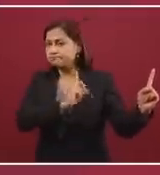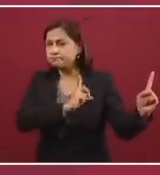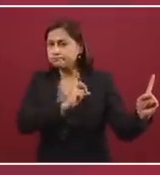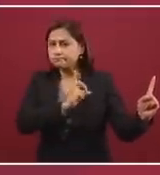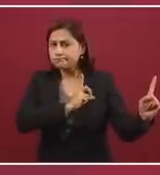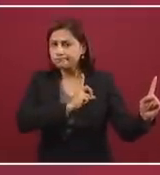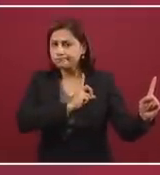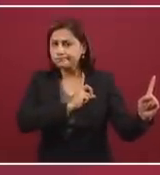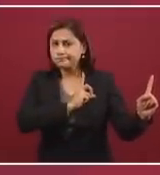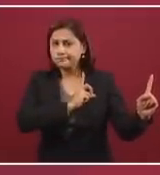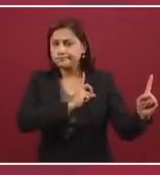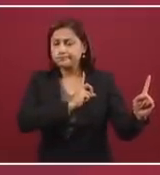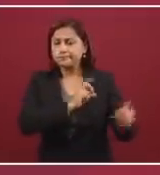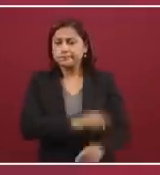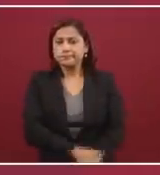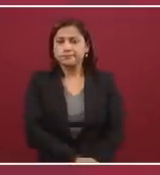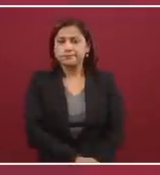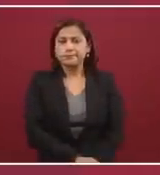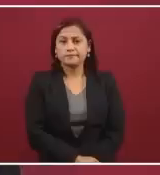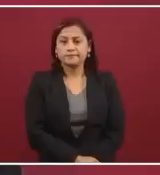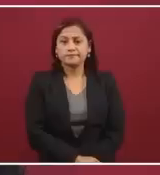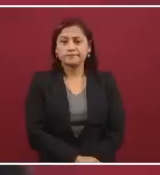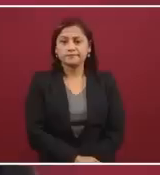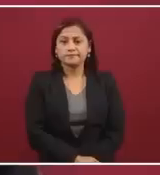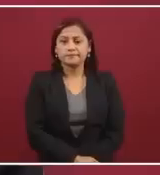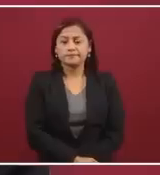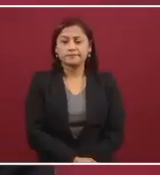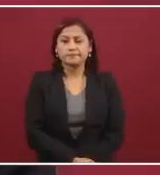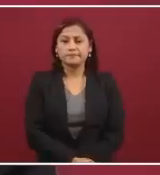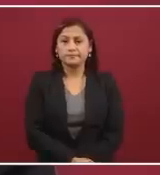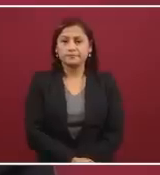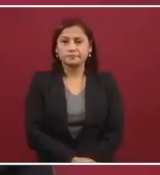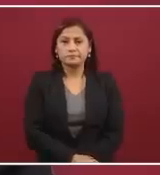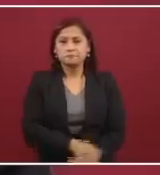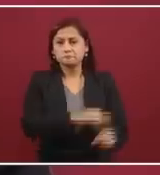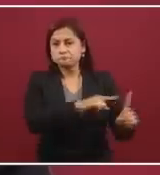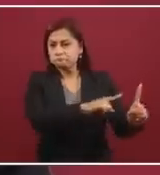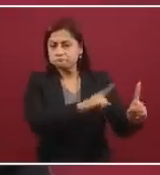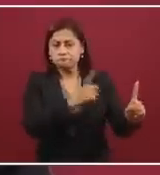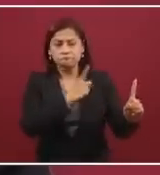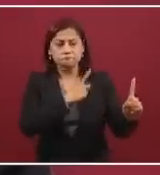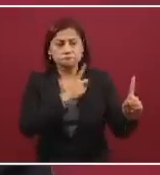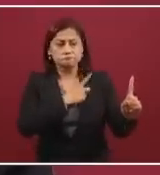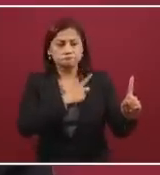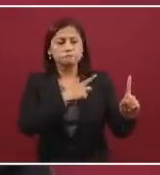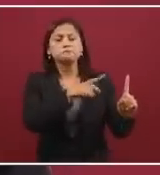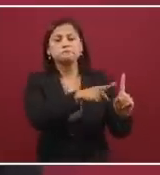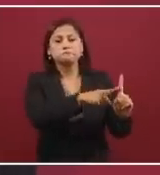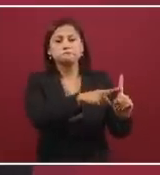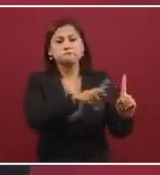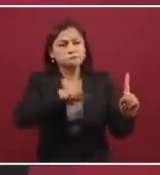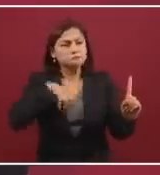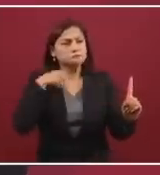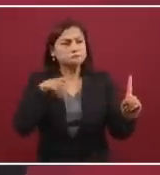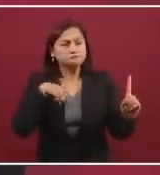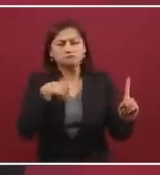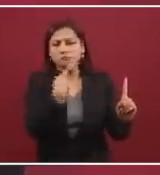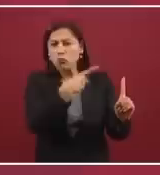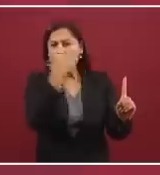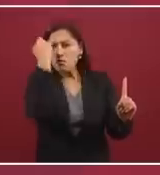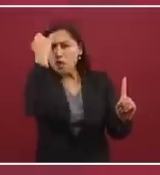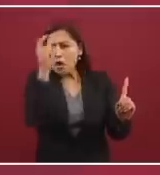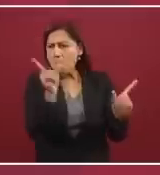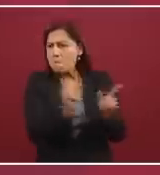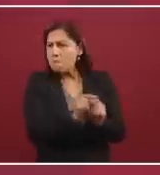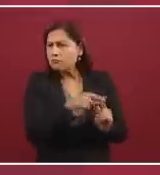busque nada más este satisfacer sus ambiciones personales